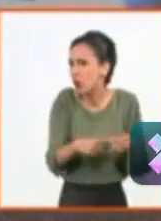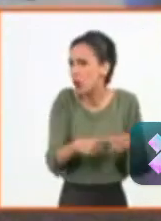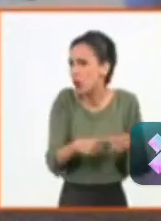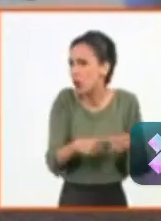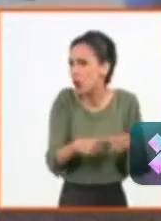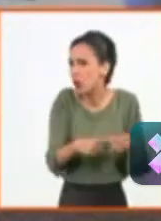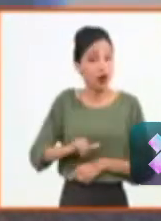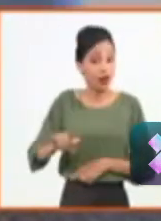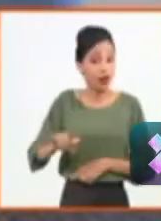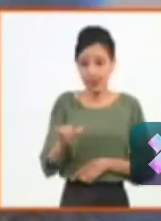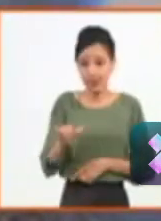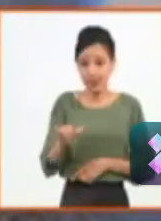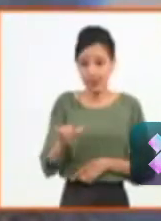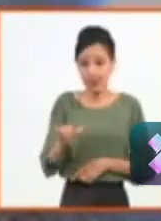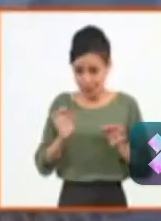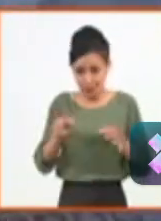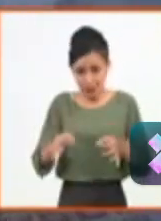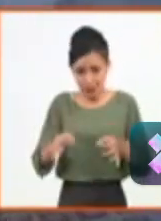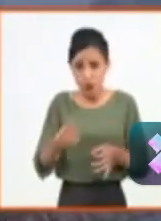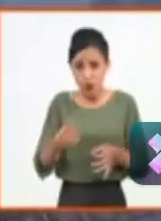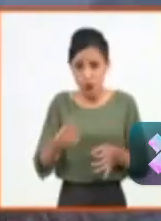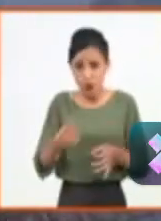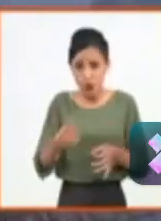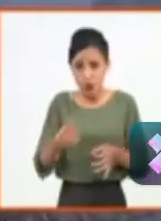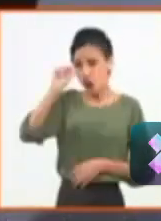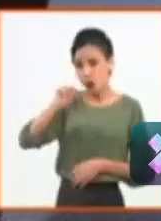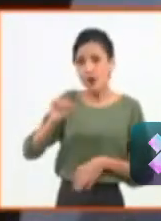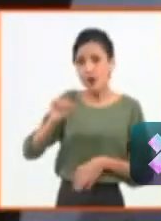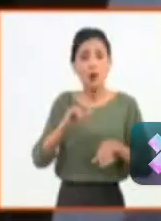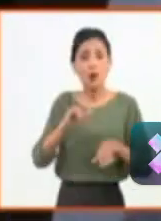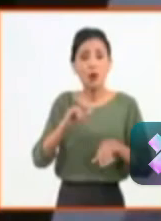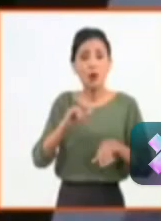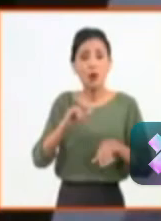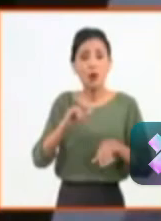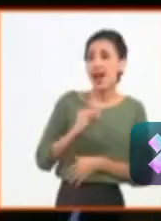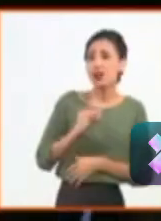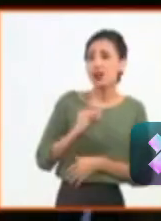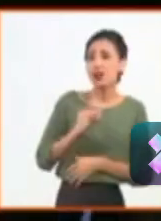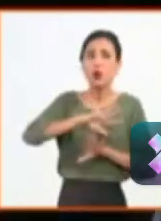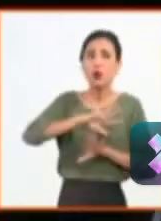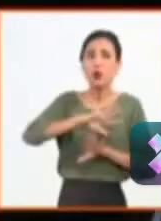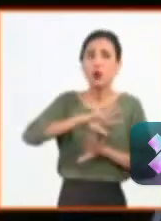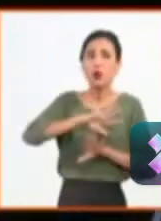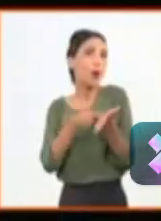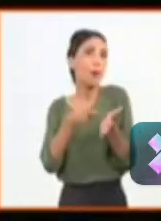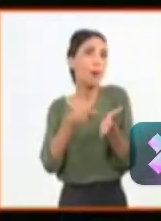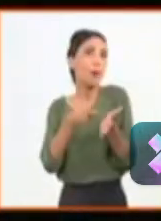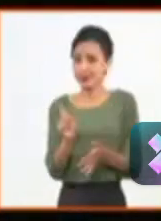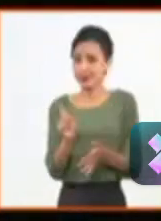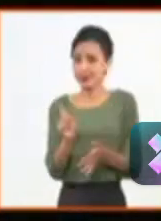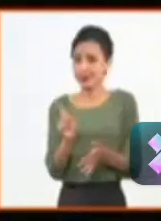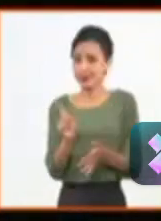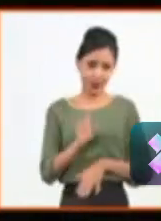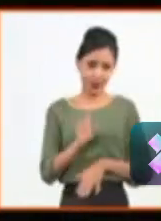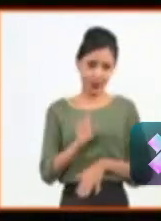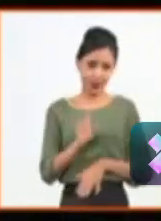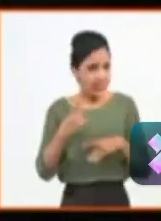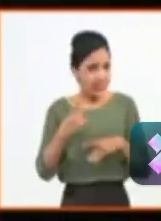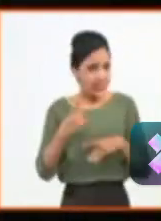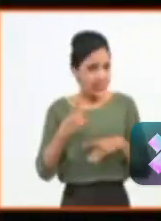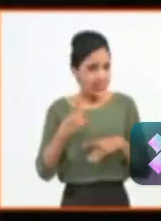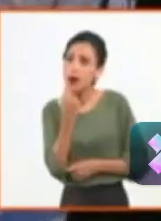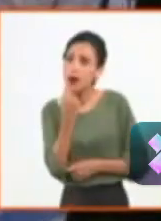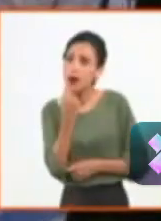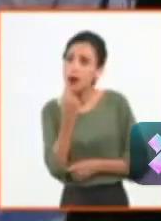igual, como cubanos, el salario no alcanza. Todo lo que en un momento de la vida pudo haberse quedado detenido,